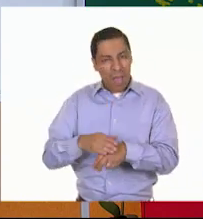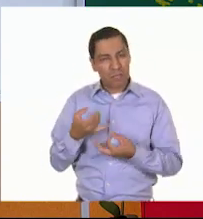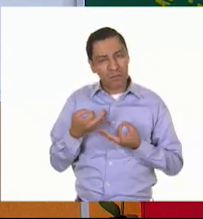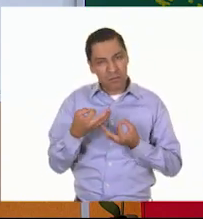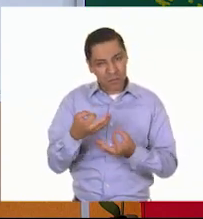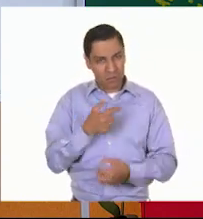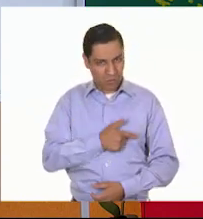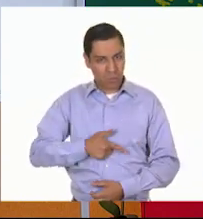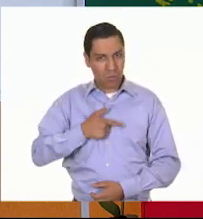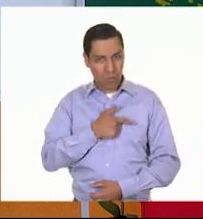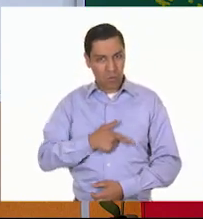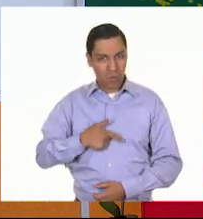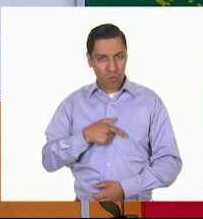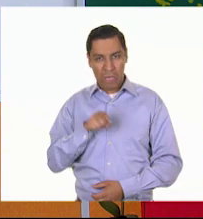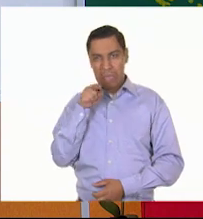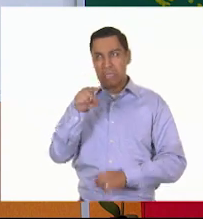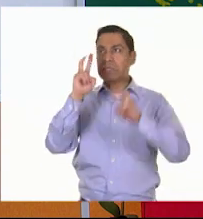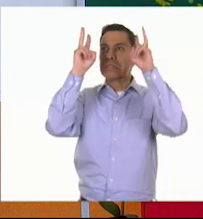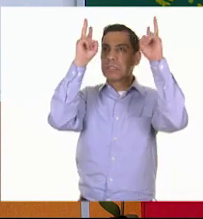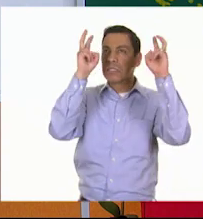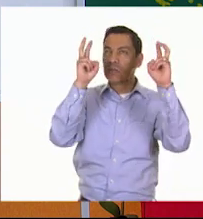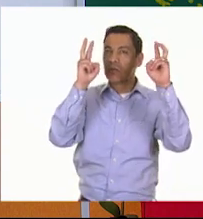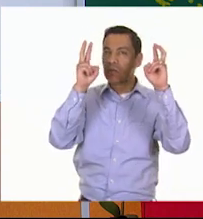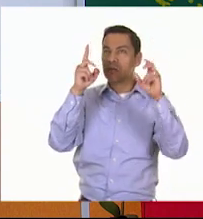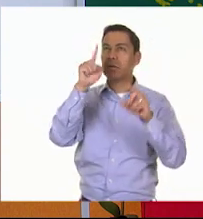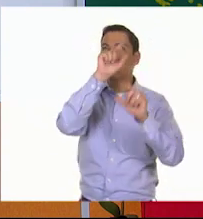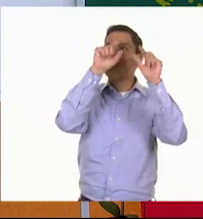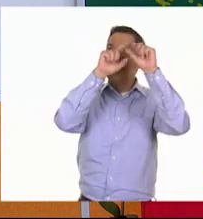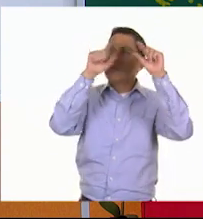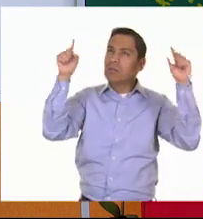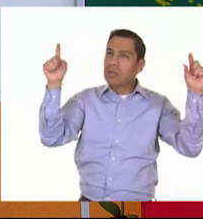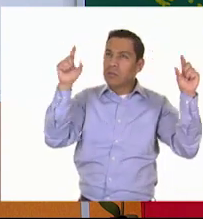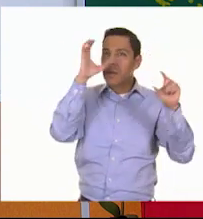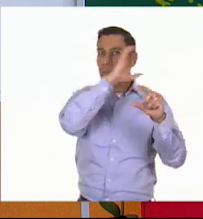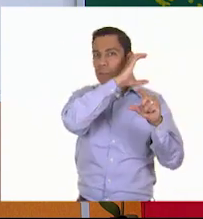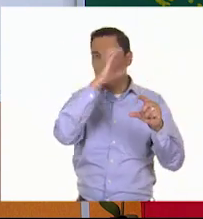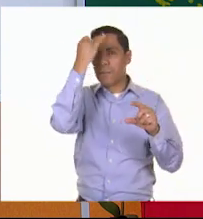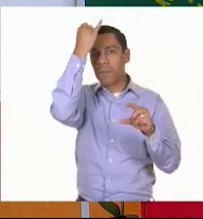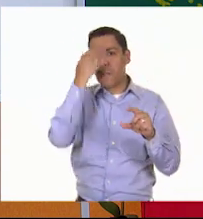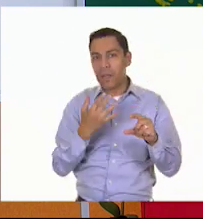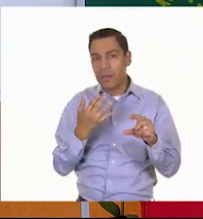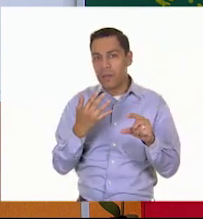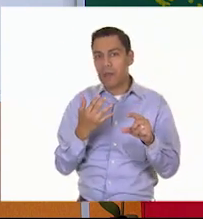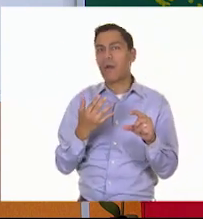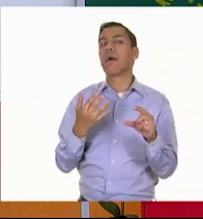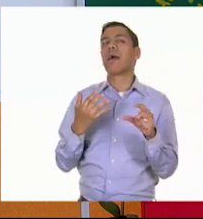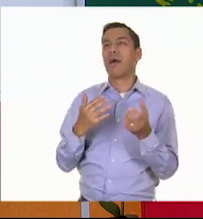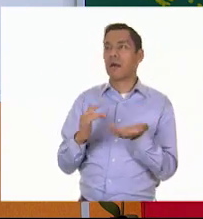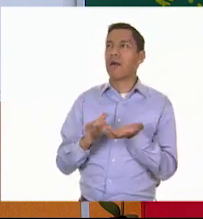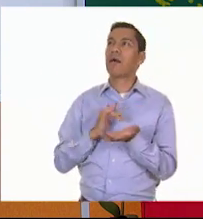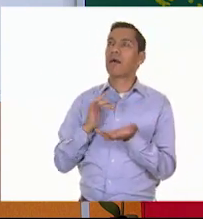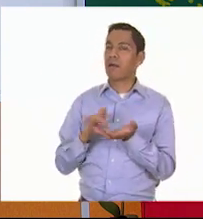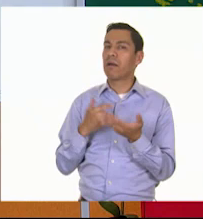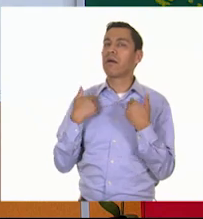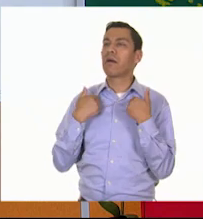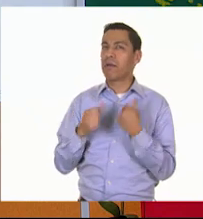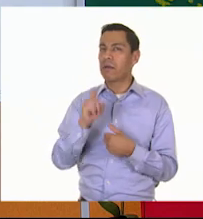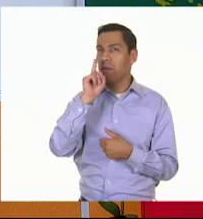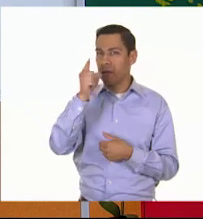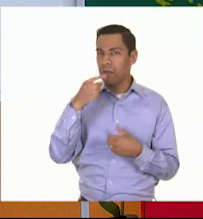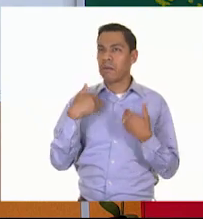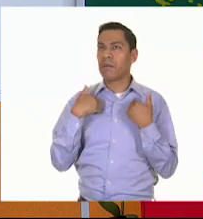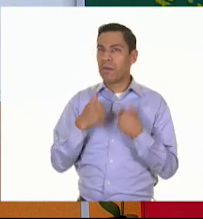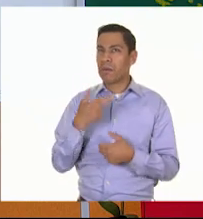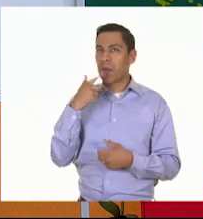la señalen, señalen el título, a veces también las imágenes, como lo mencionamos, nos dan un apoyo de una idea general de lo que